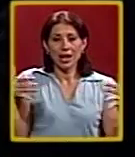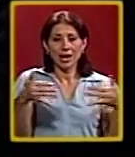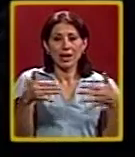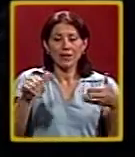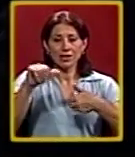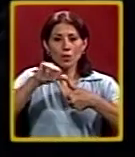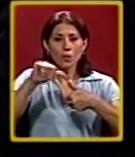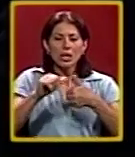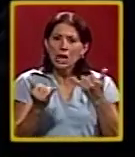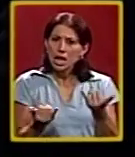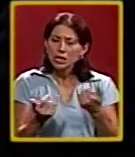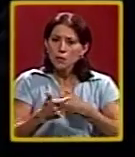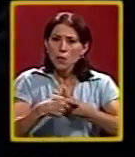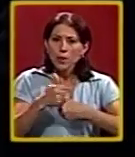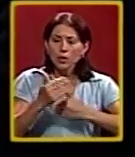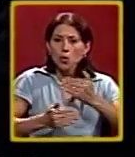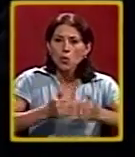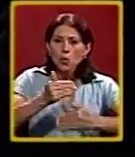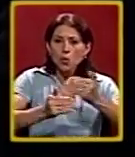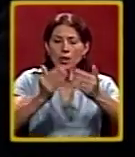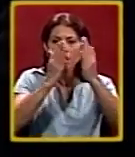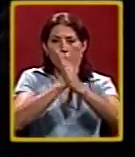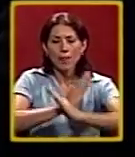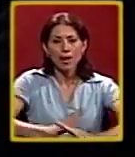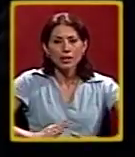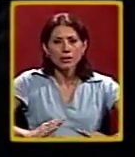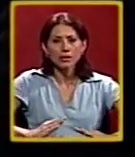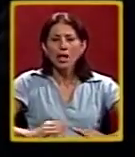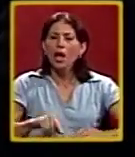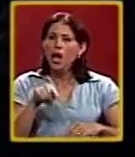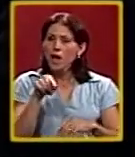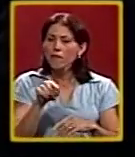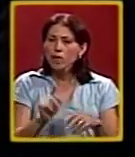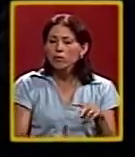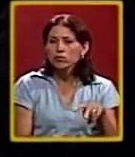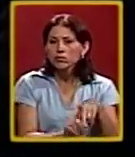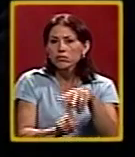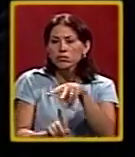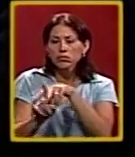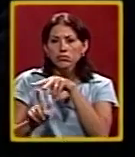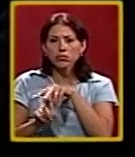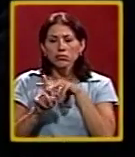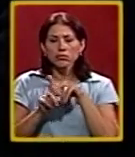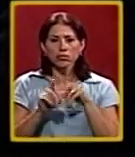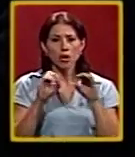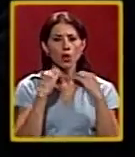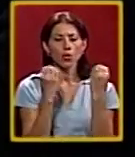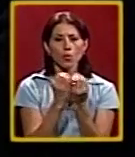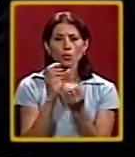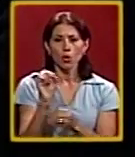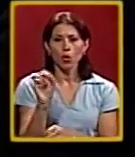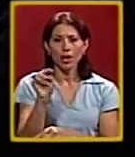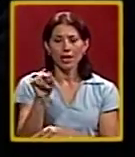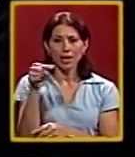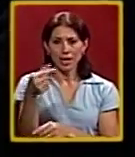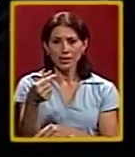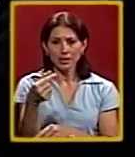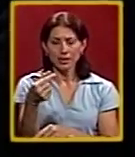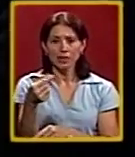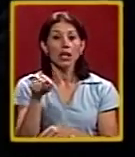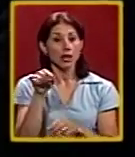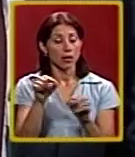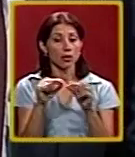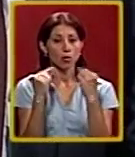de paz, había una gran polución de grupos de ONGs, ¿verdad?, desarrollándose, y sobre todo de